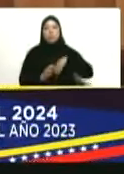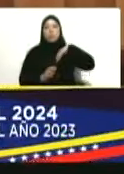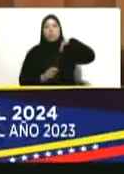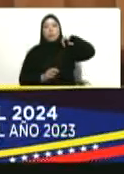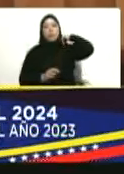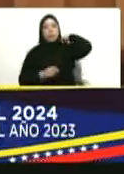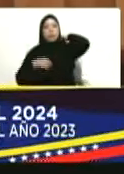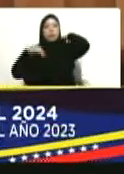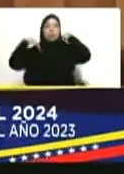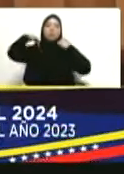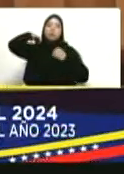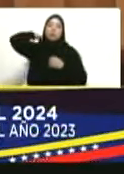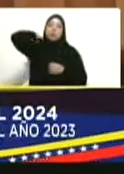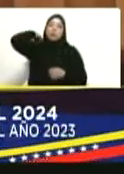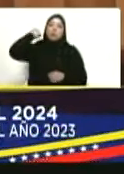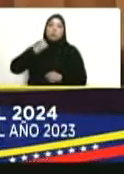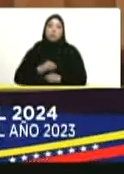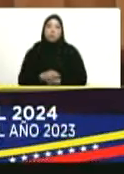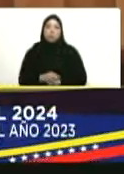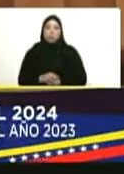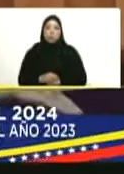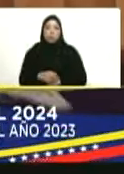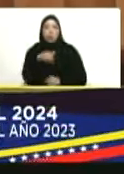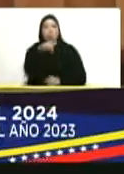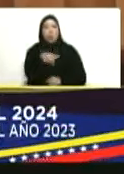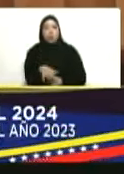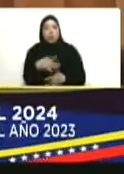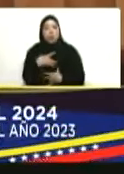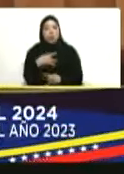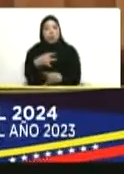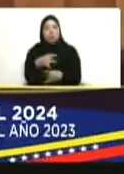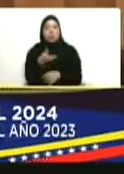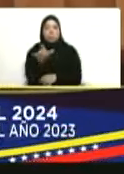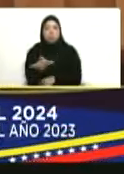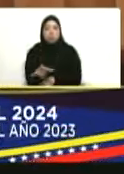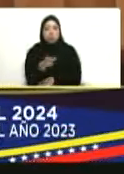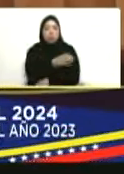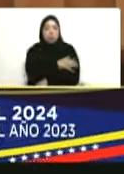de los abogados. A partir de ahora se llamarán los interesados.